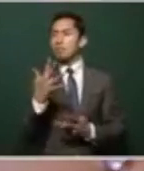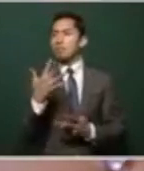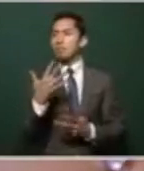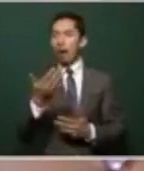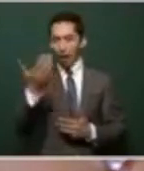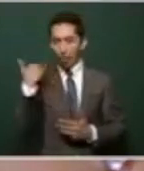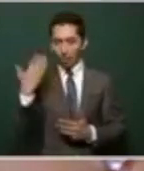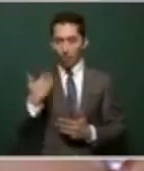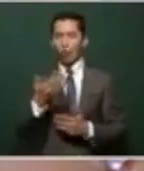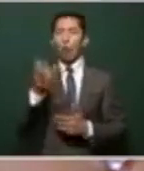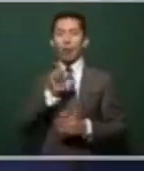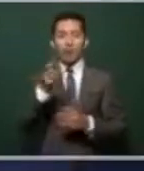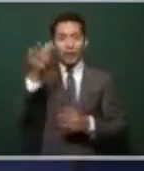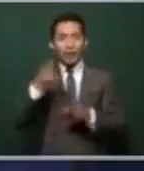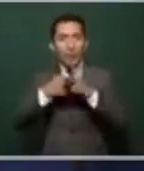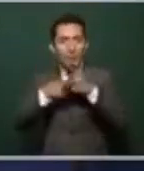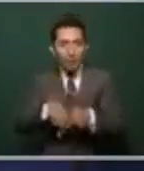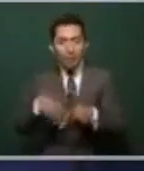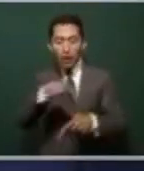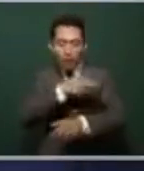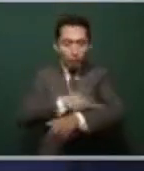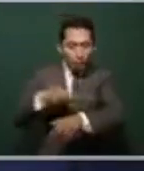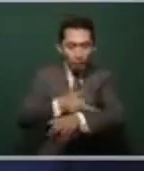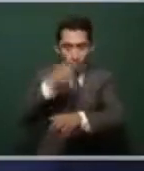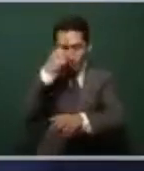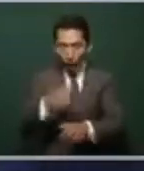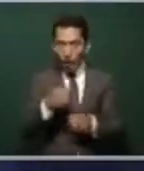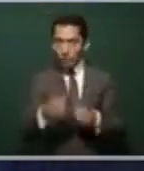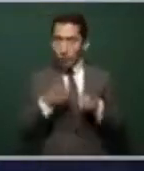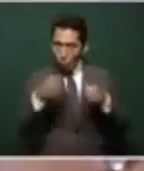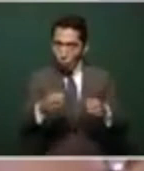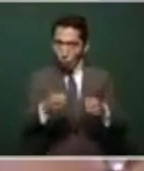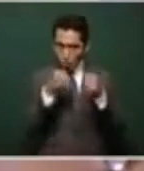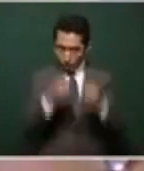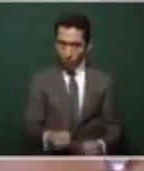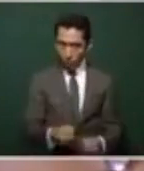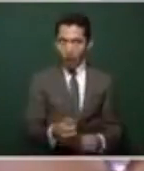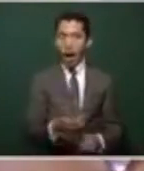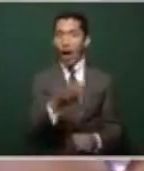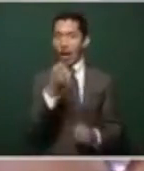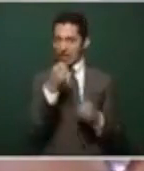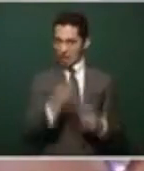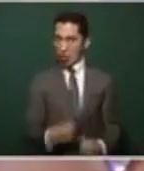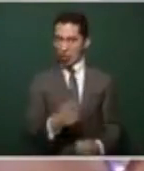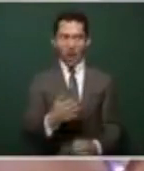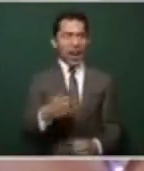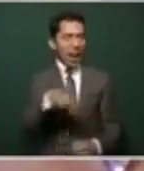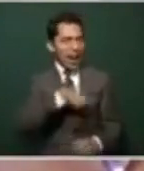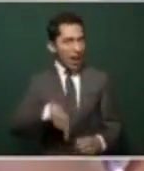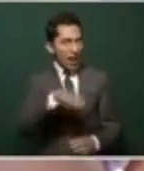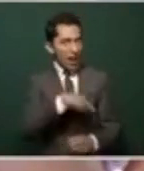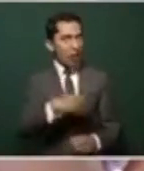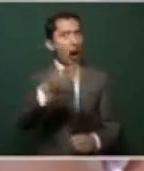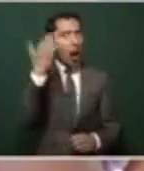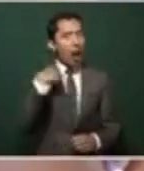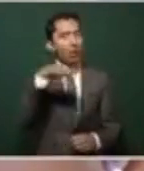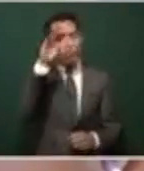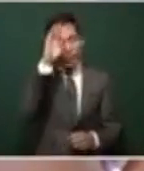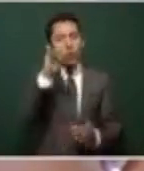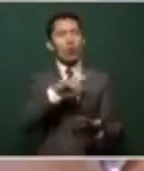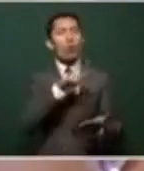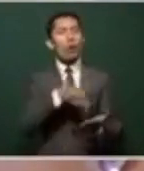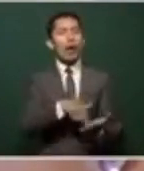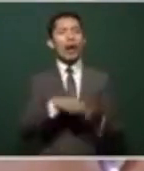desarrollaban operativos contra la inseguridad, bueno, pues resultaba que de Michoacán terminaban en Tula de